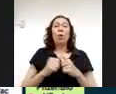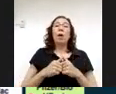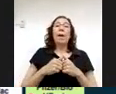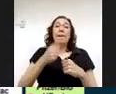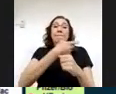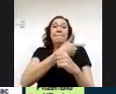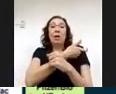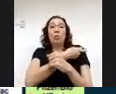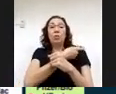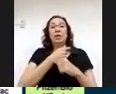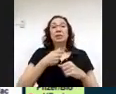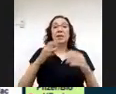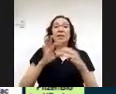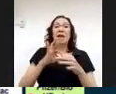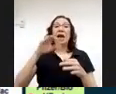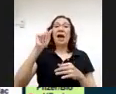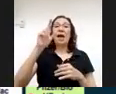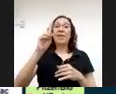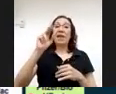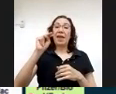vacunas de ADN,